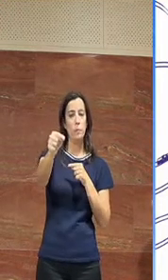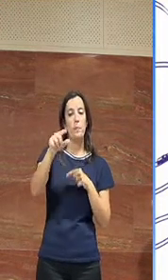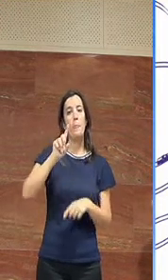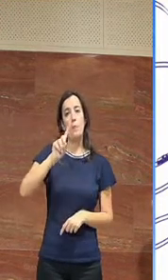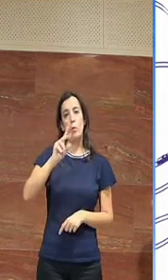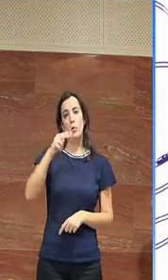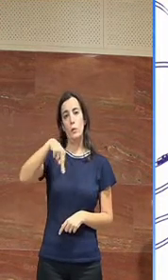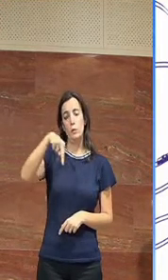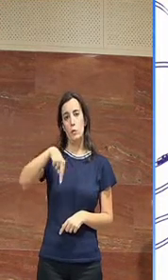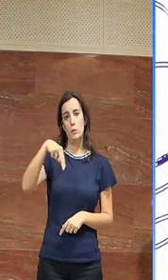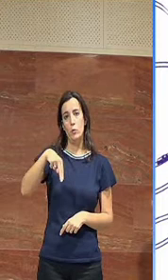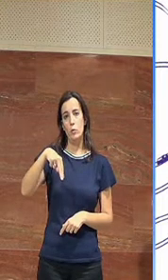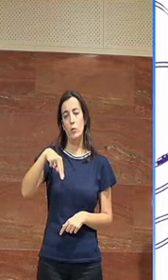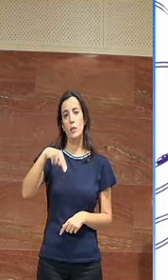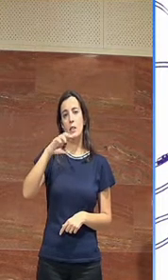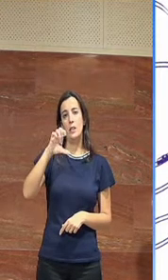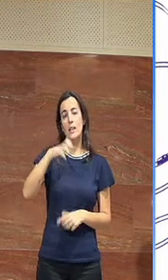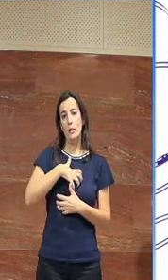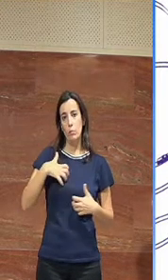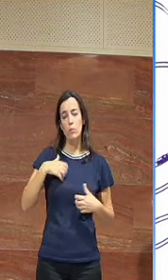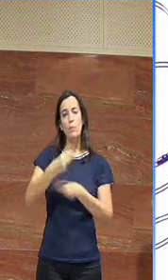de carretera en Etiopía lo utilizan